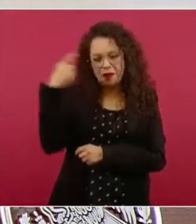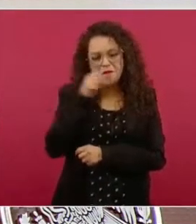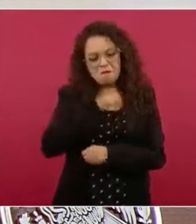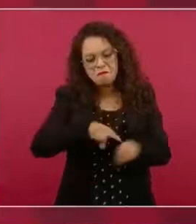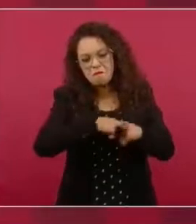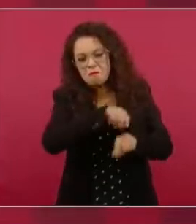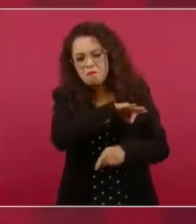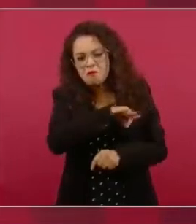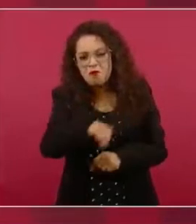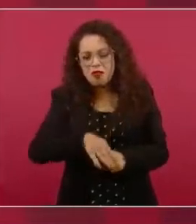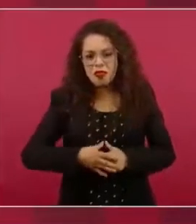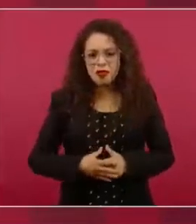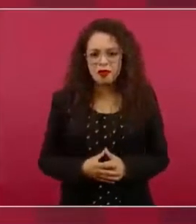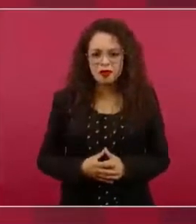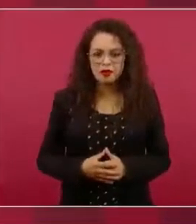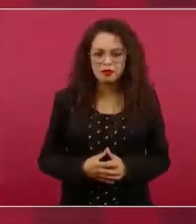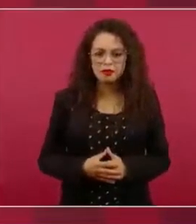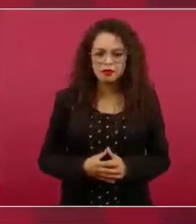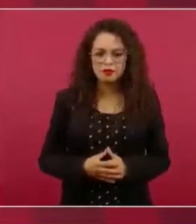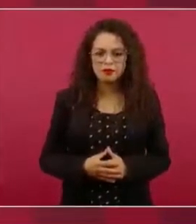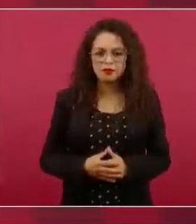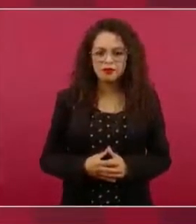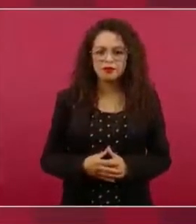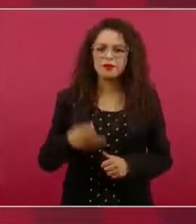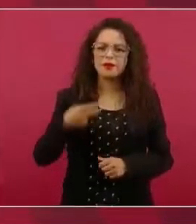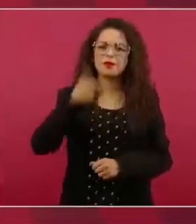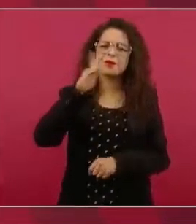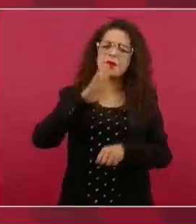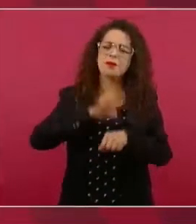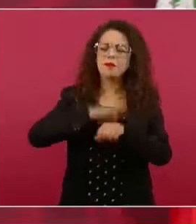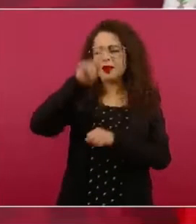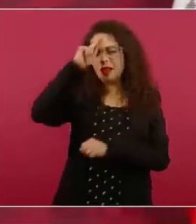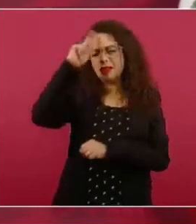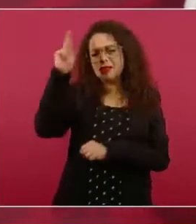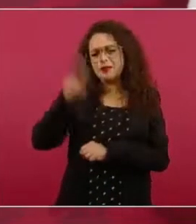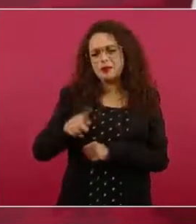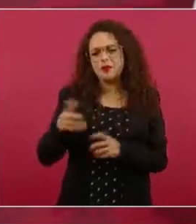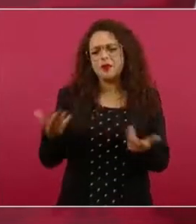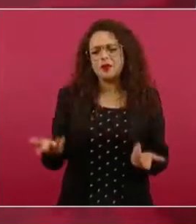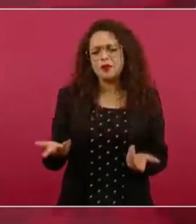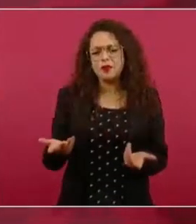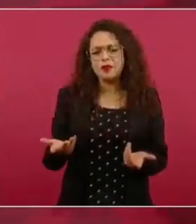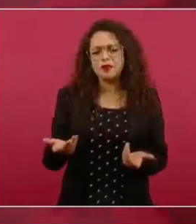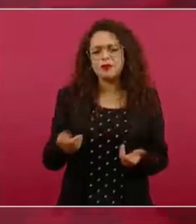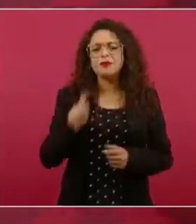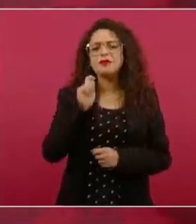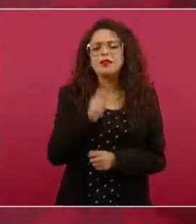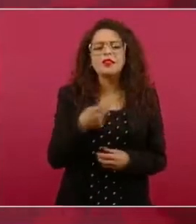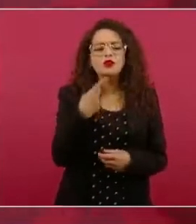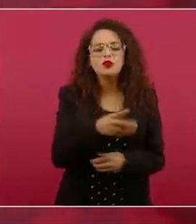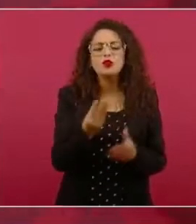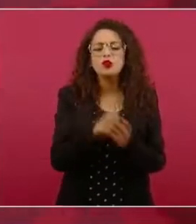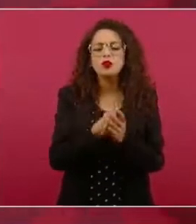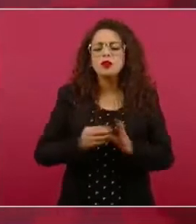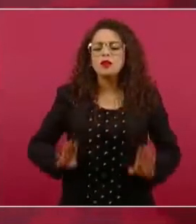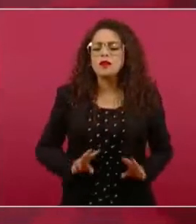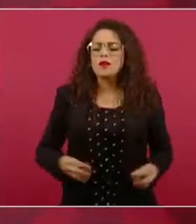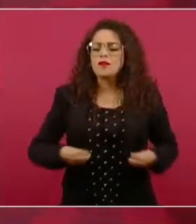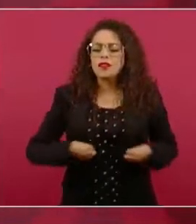pero además el modelo de vida, lo que hablábamos siempre, lo que